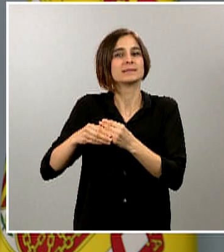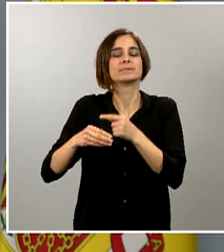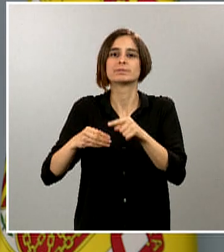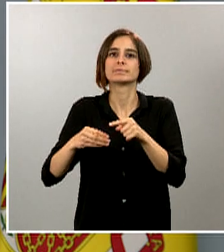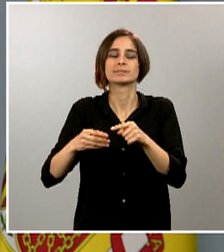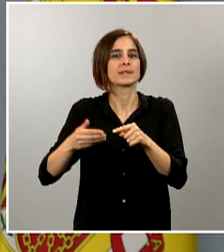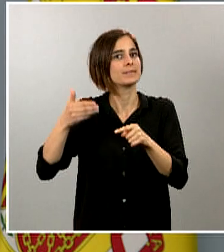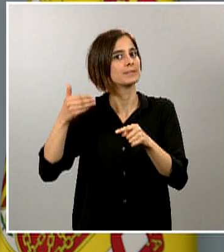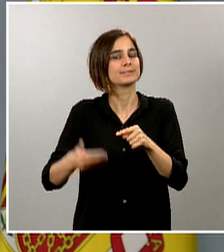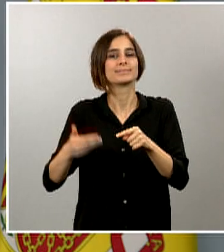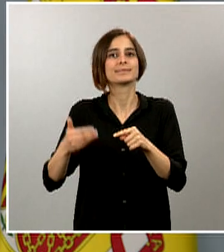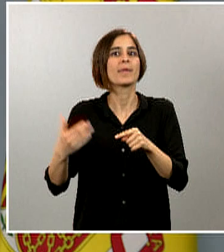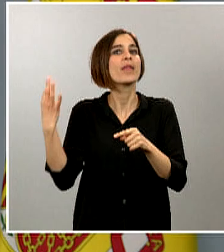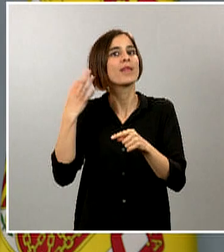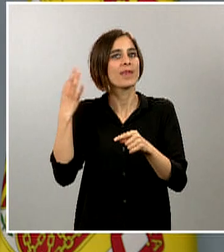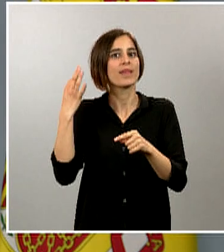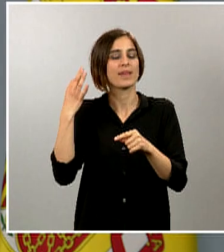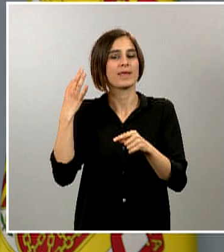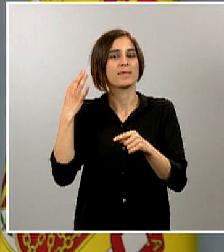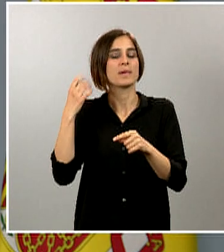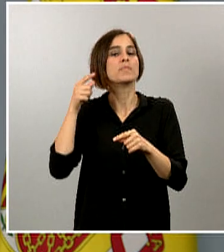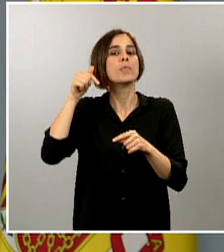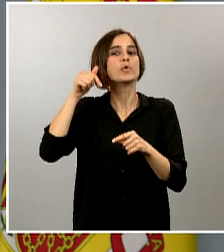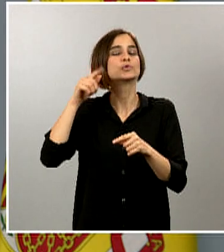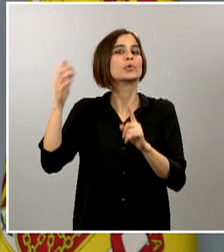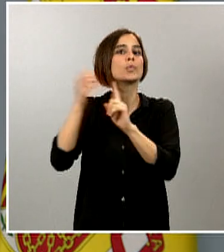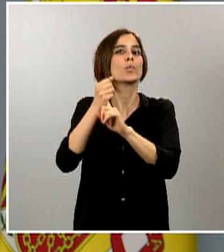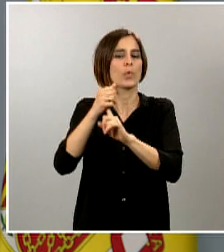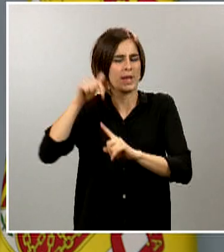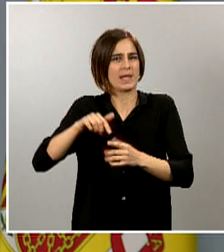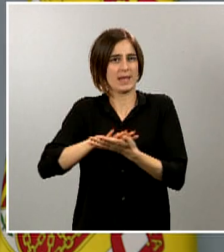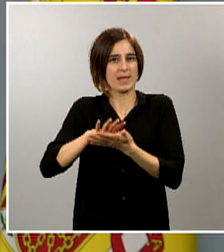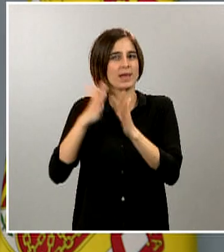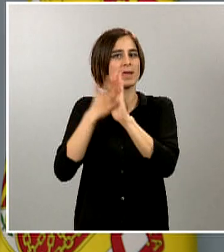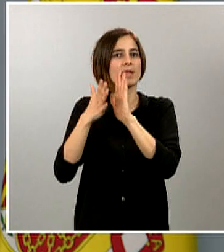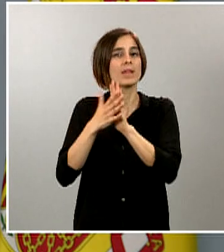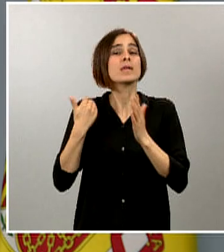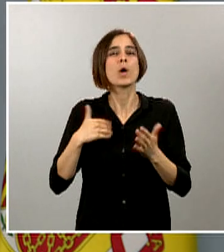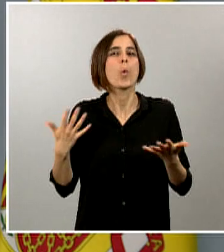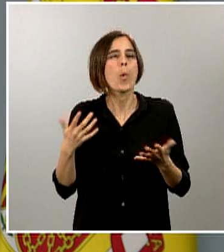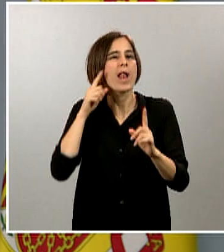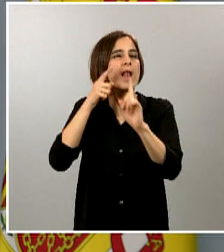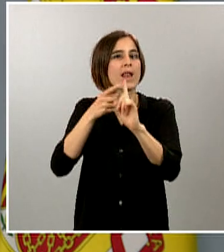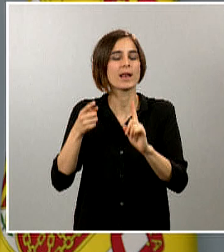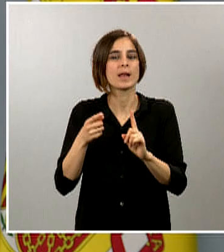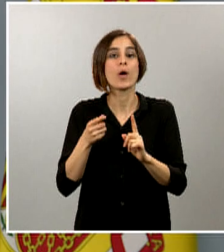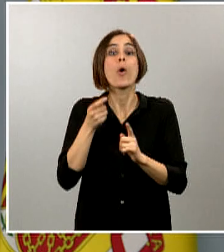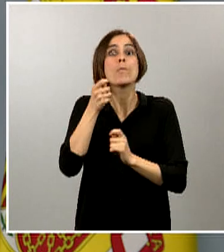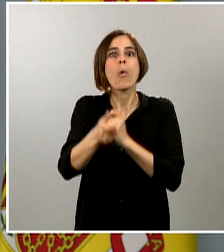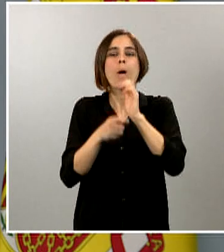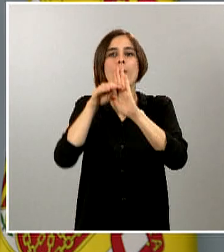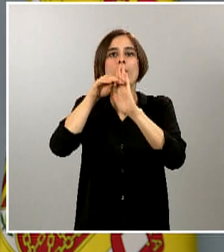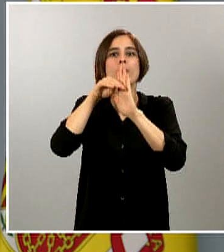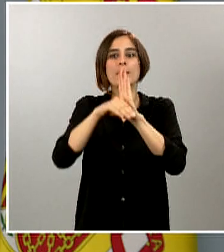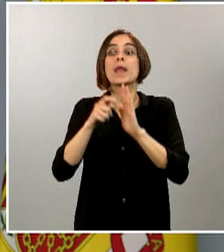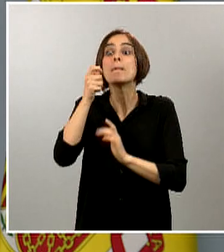al objeto que también se ha hablado aquí, que podamos ya hacer efectivo ese desescalamiento progresivo, esa vuelta a la normalidad